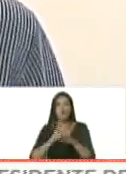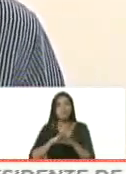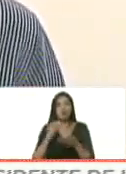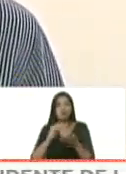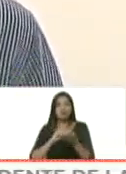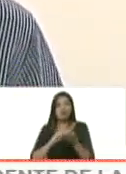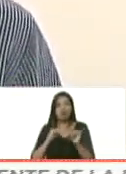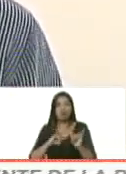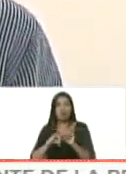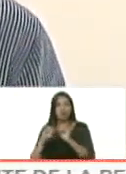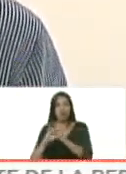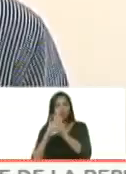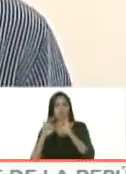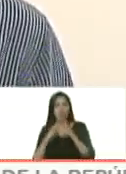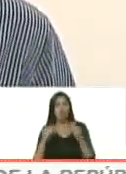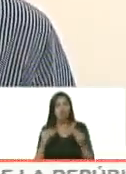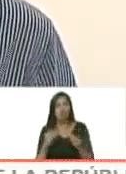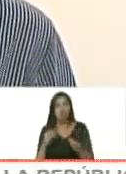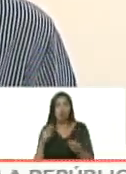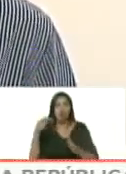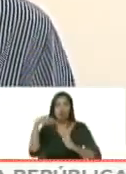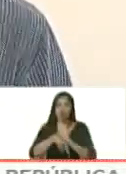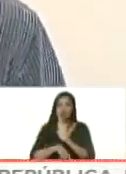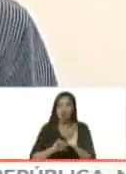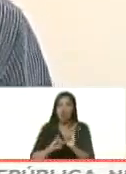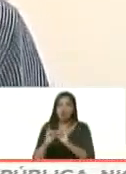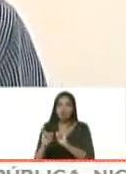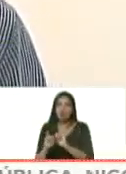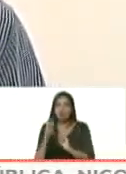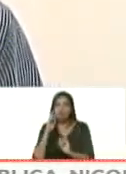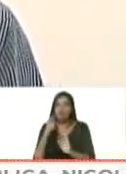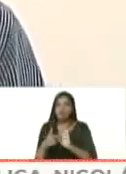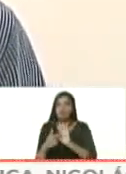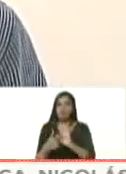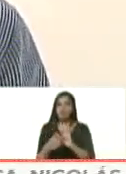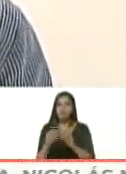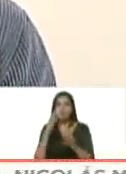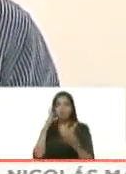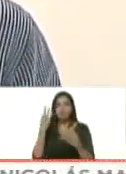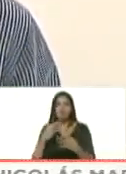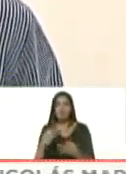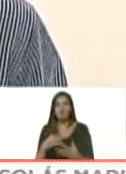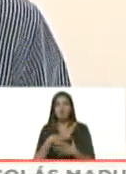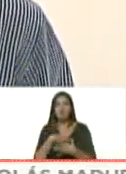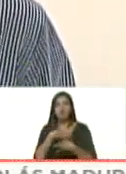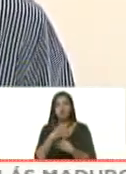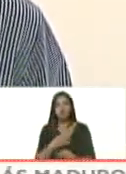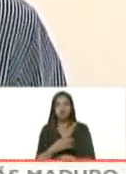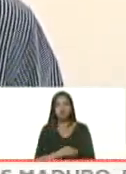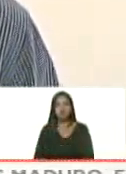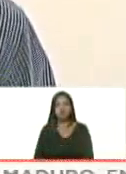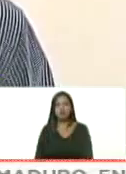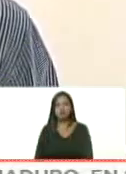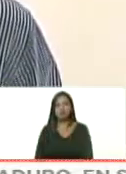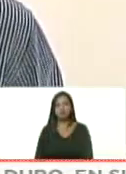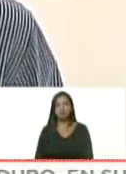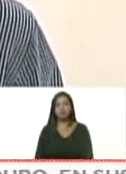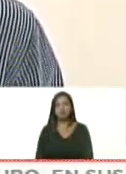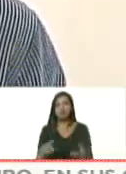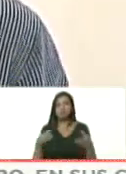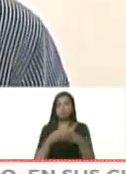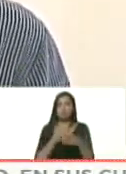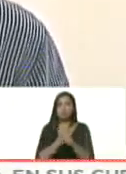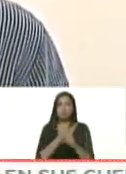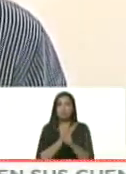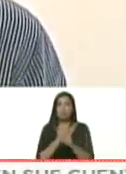impiden que se entre en el fondo de la materia, revela mucho la verdadera intención de esa mesa de negociación